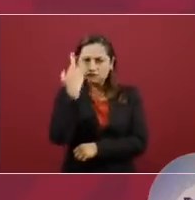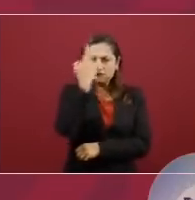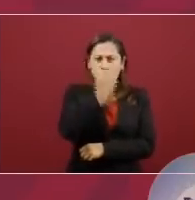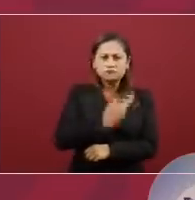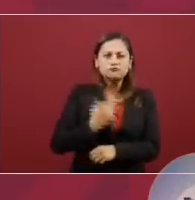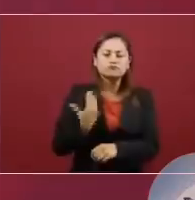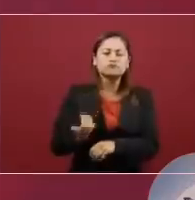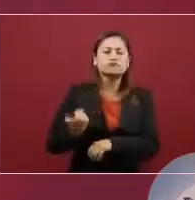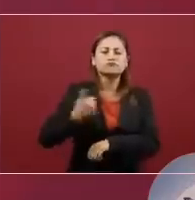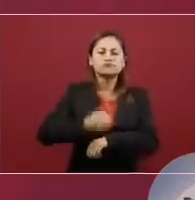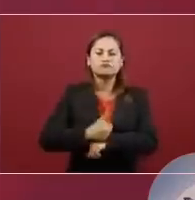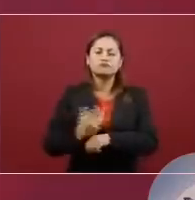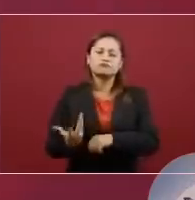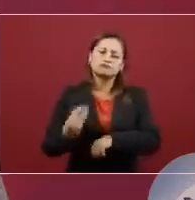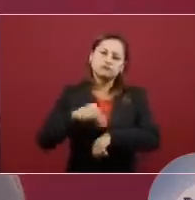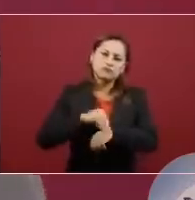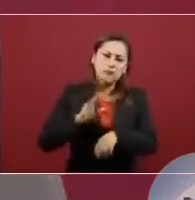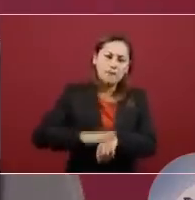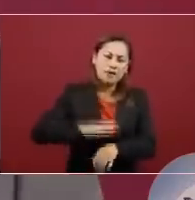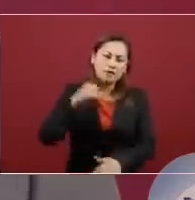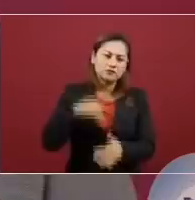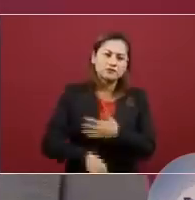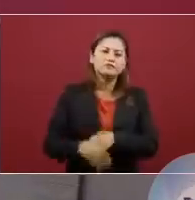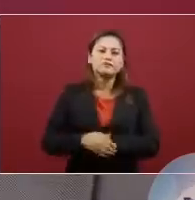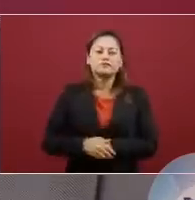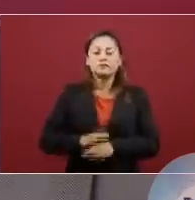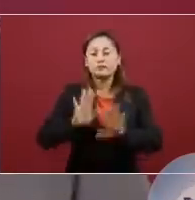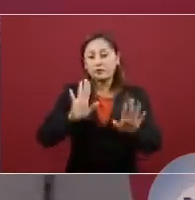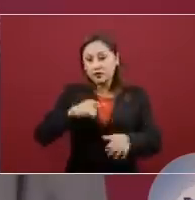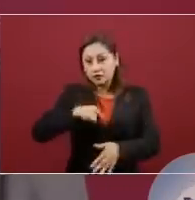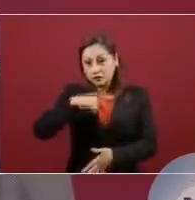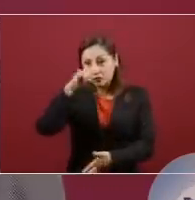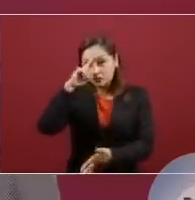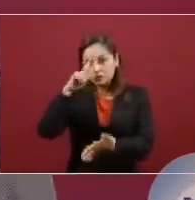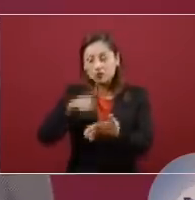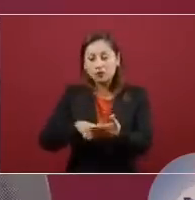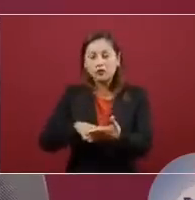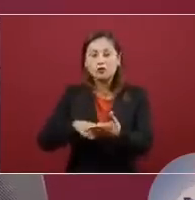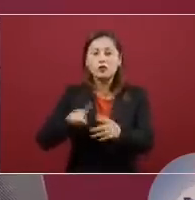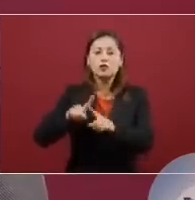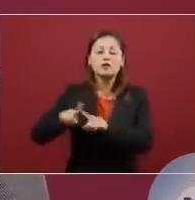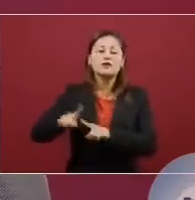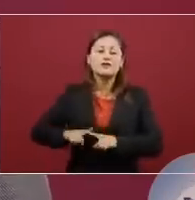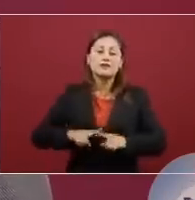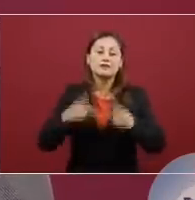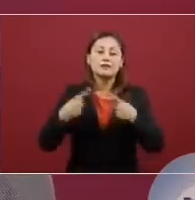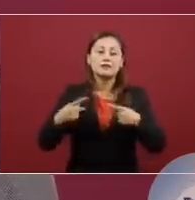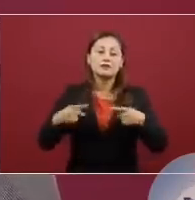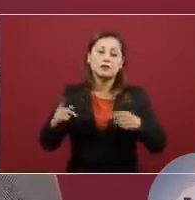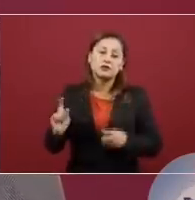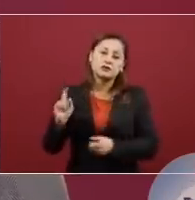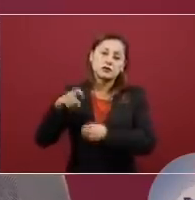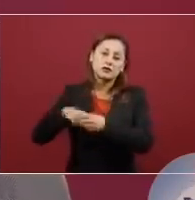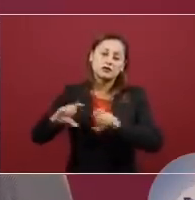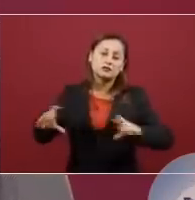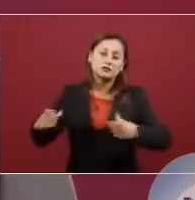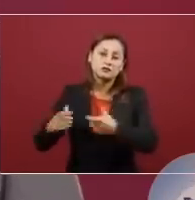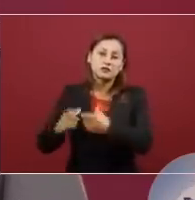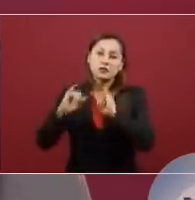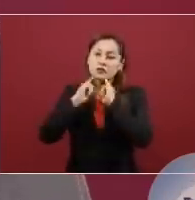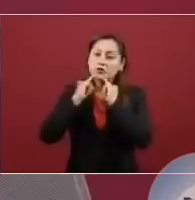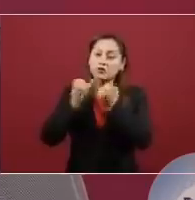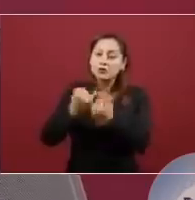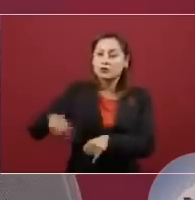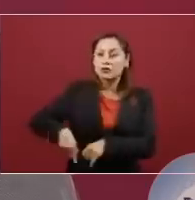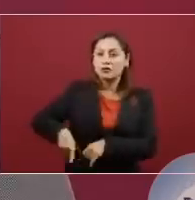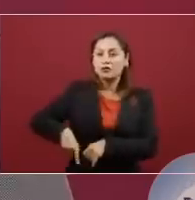la mayor parte de los integrantes de la Junta de Gobierno, quien es el órgano que toma las decisiones,